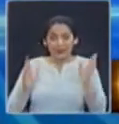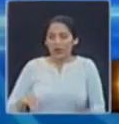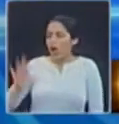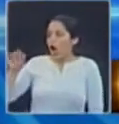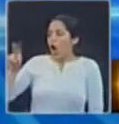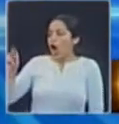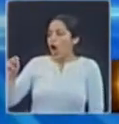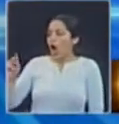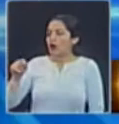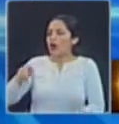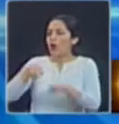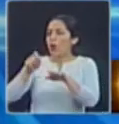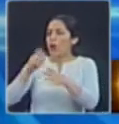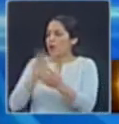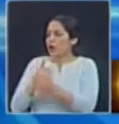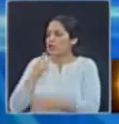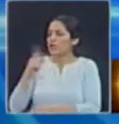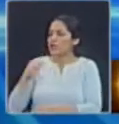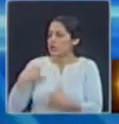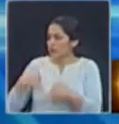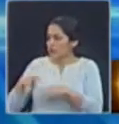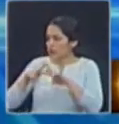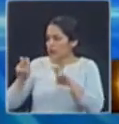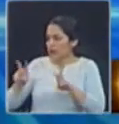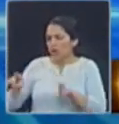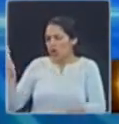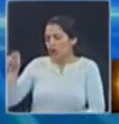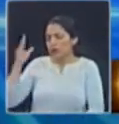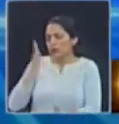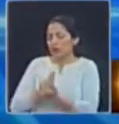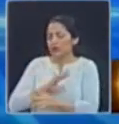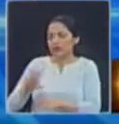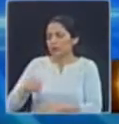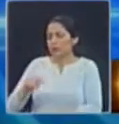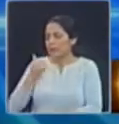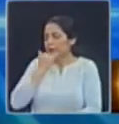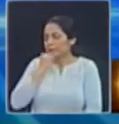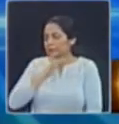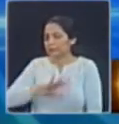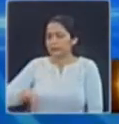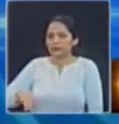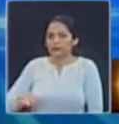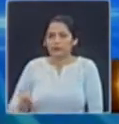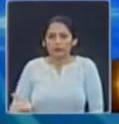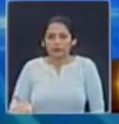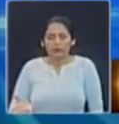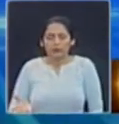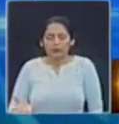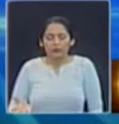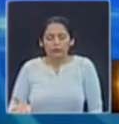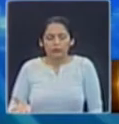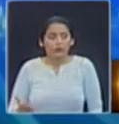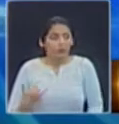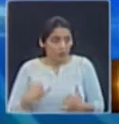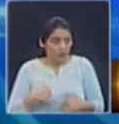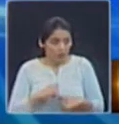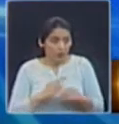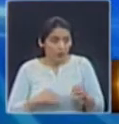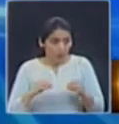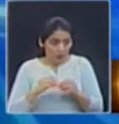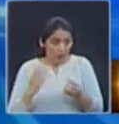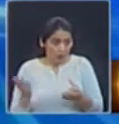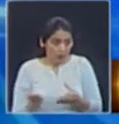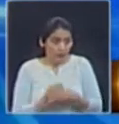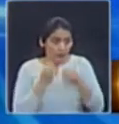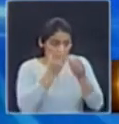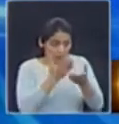definitiva, en el país. Ahora, ¿ustedes van a insistir, economista, con este tema? Estamos insistiendo. Hace ¿volvieron a entregar información? ¿Perdón? ¿Volvieron a